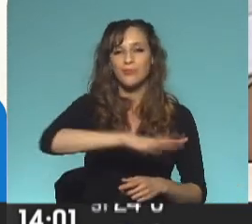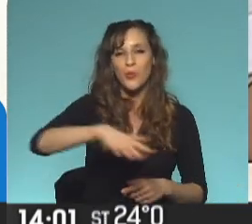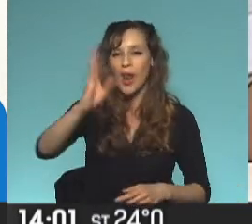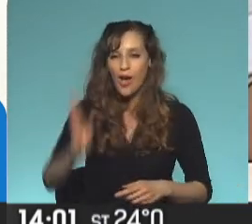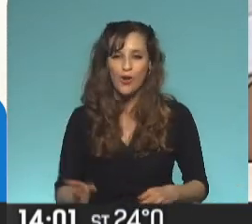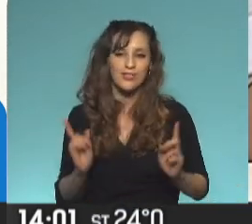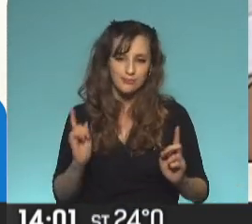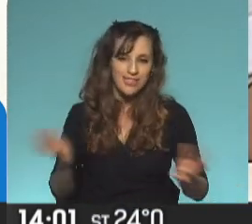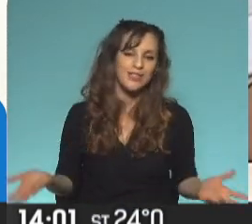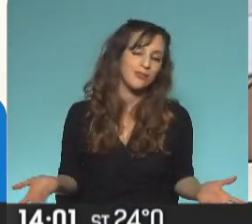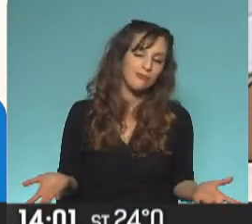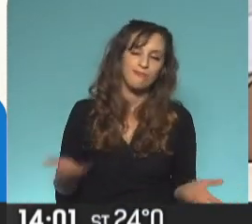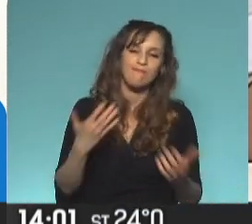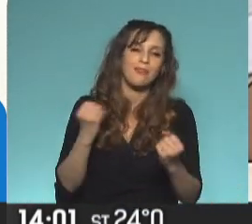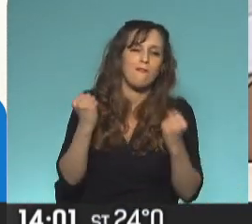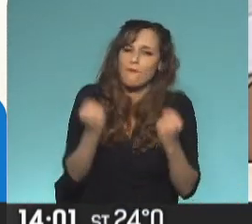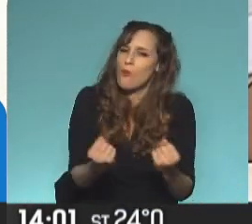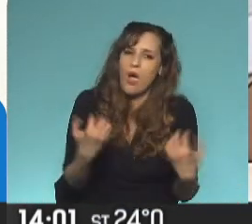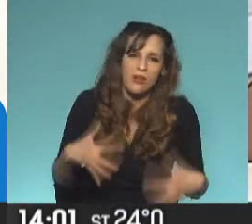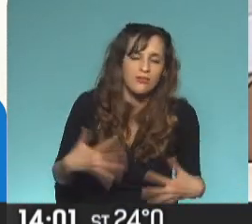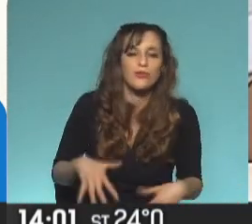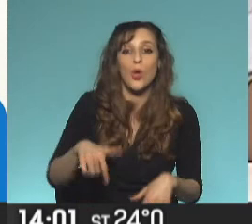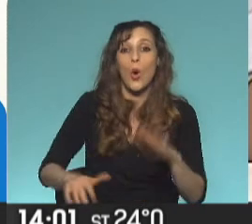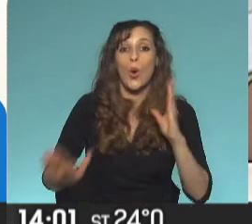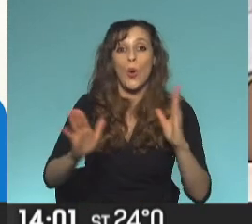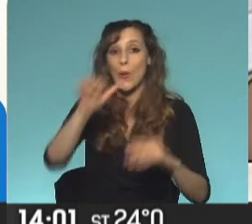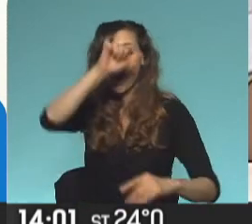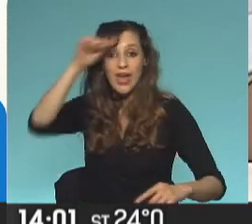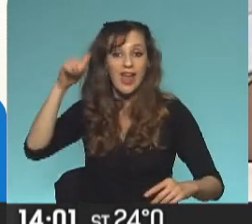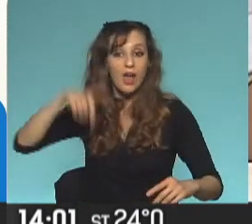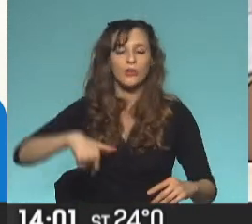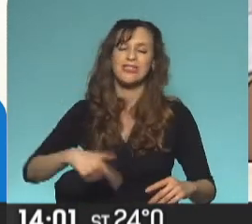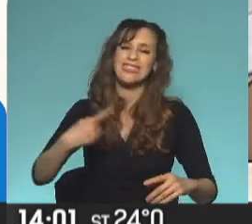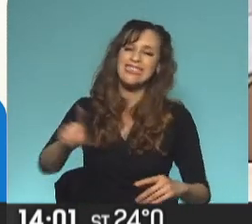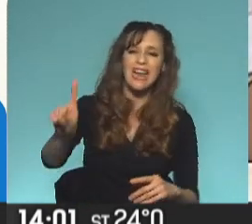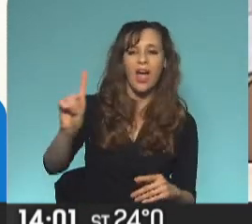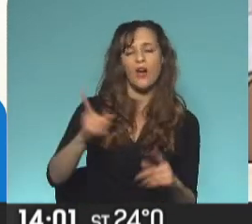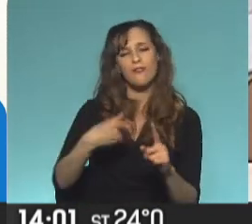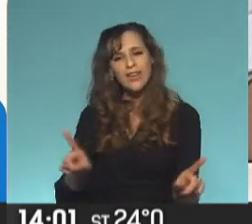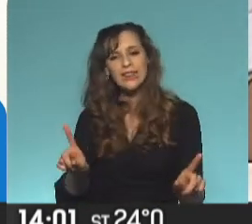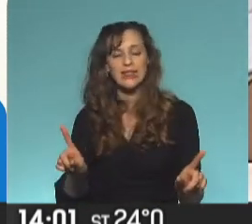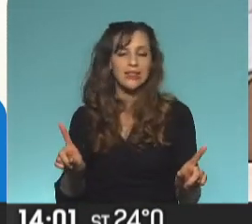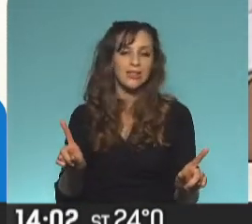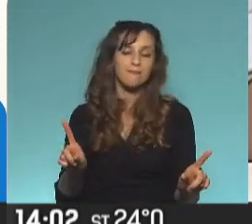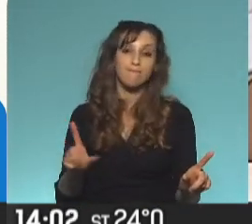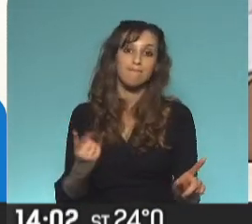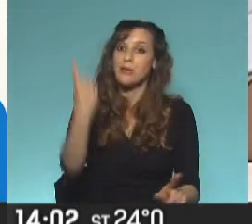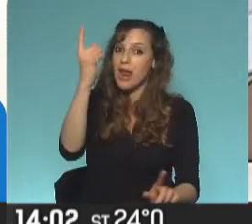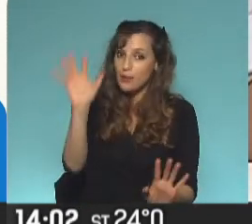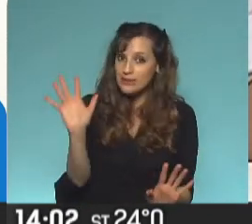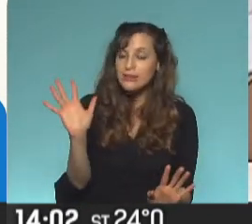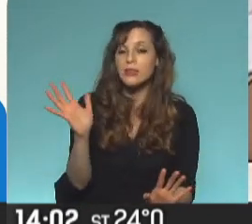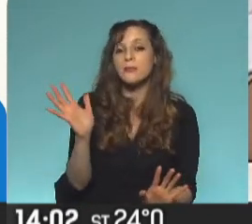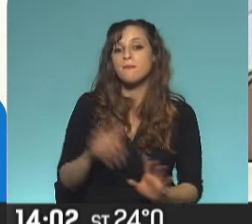esfuerzo que están haciendo que nos permite tener una temporada extraña peculiar como nunca hubo pero una temporada